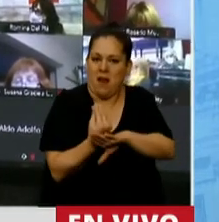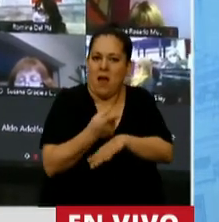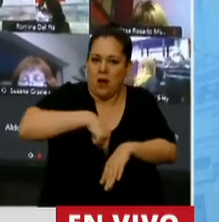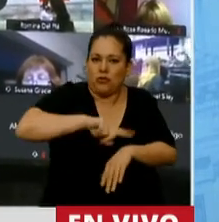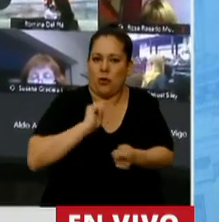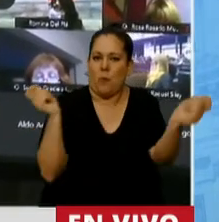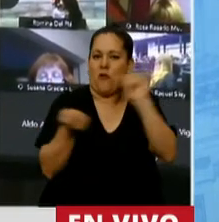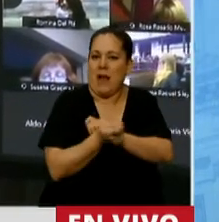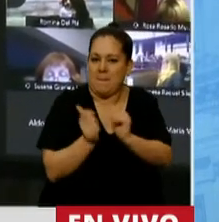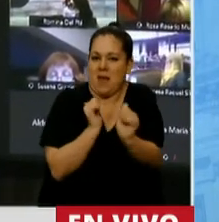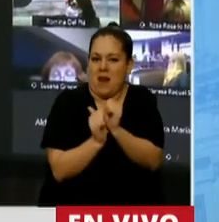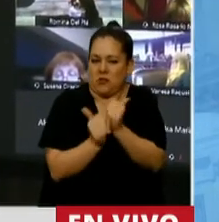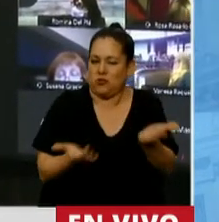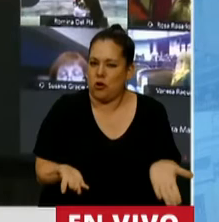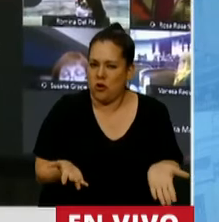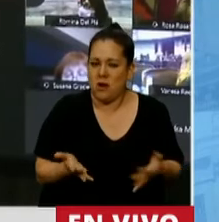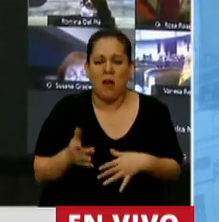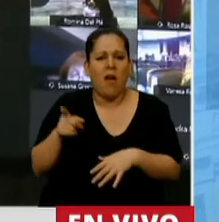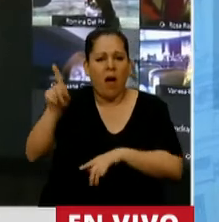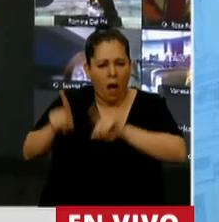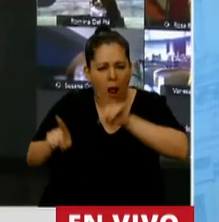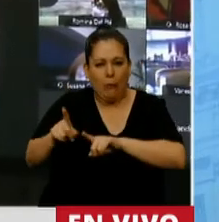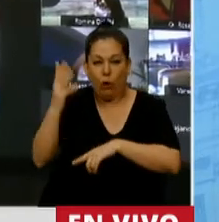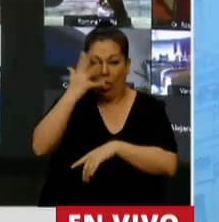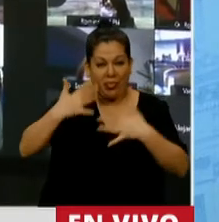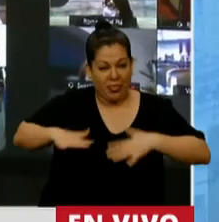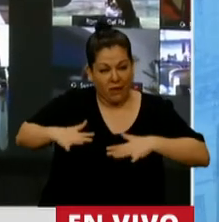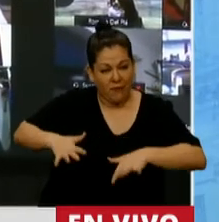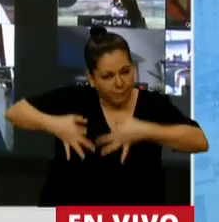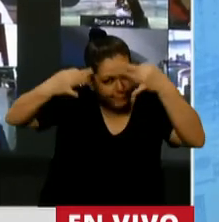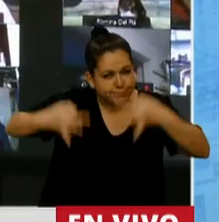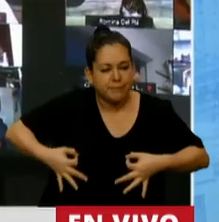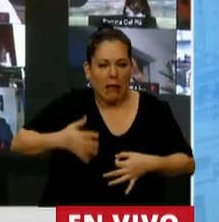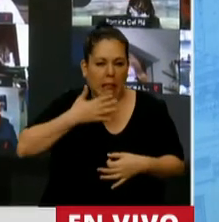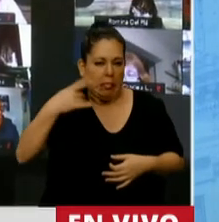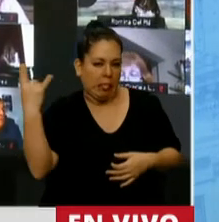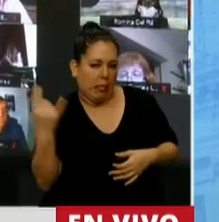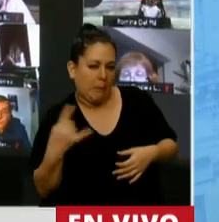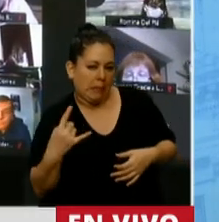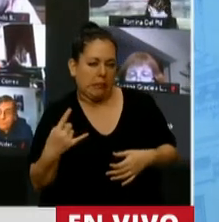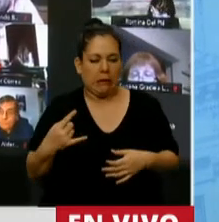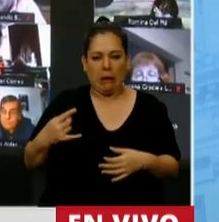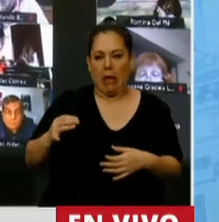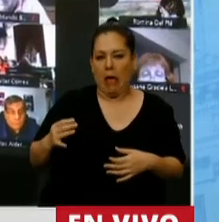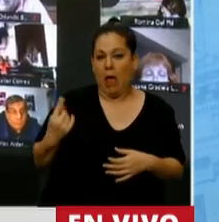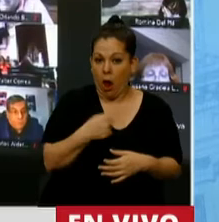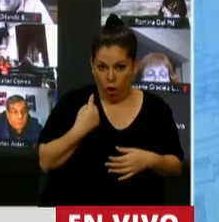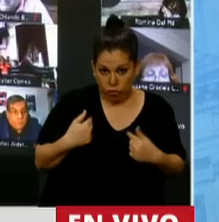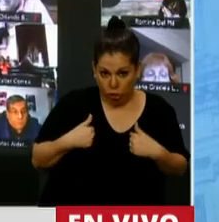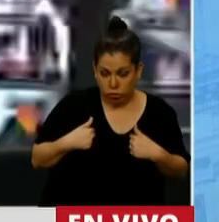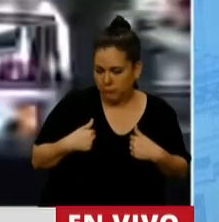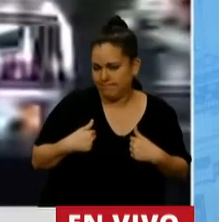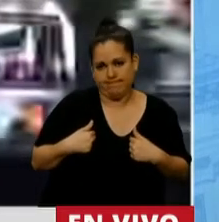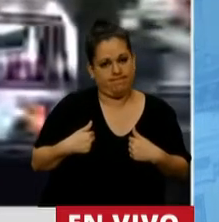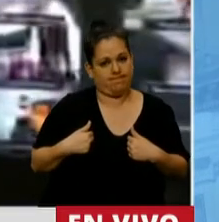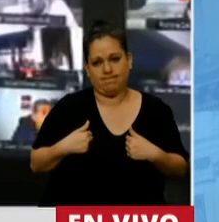disfrazaron, incluso con medidas demagógicas y populares antes de las PASO del año pasado, no fuimos precisamente